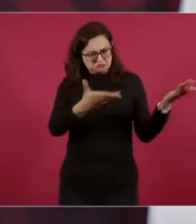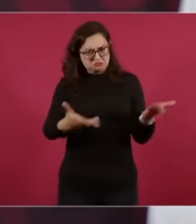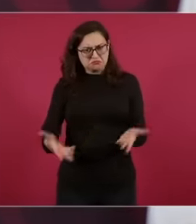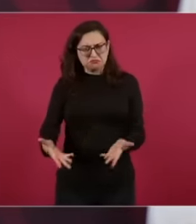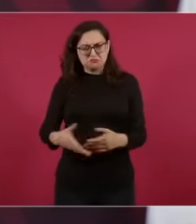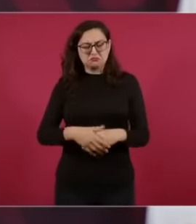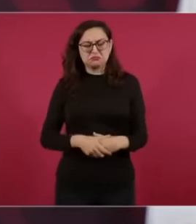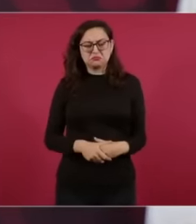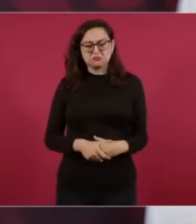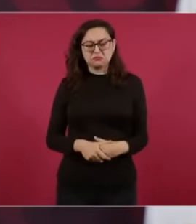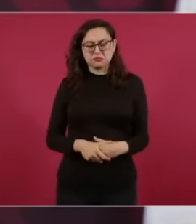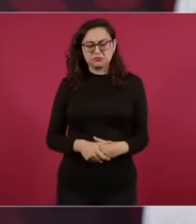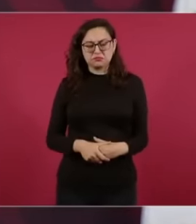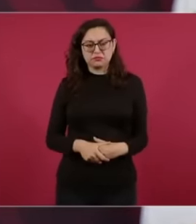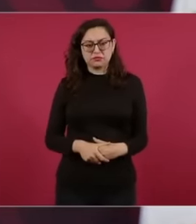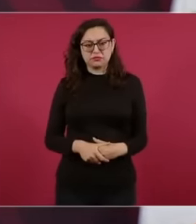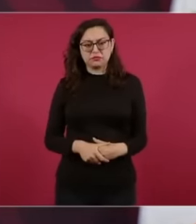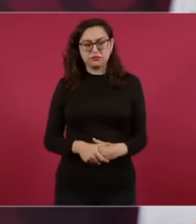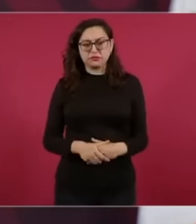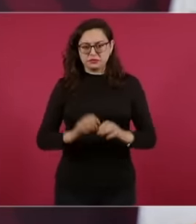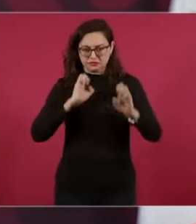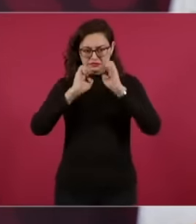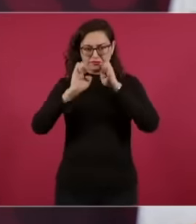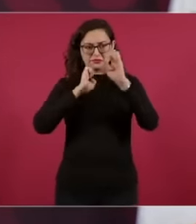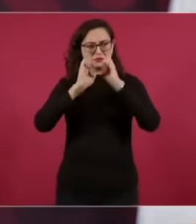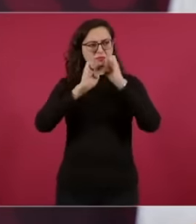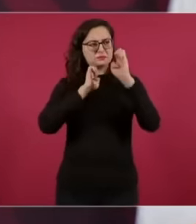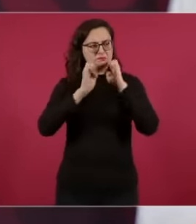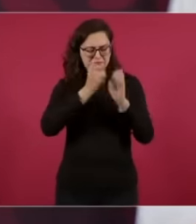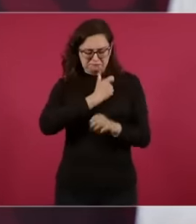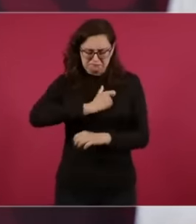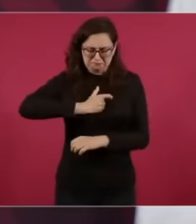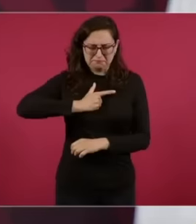y hacemos la entrevista